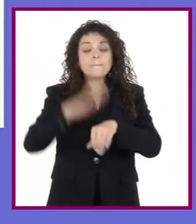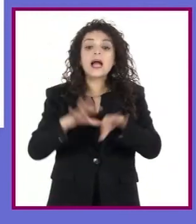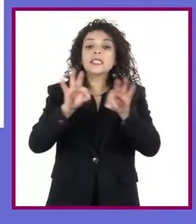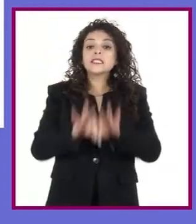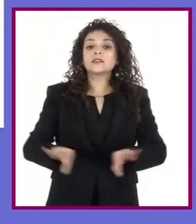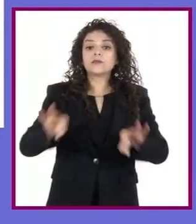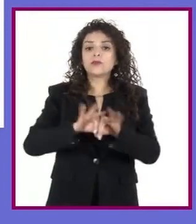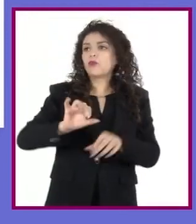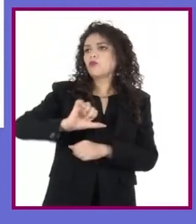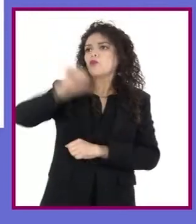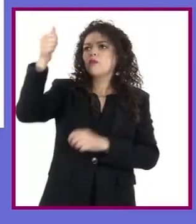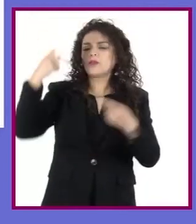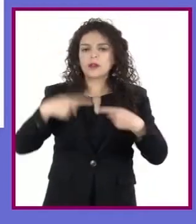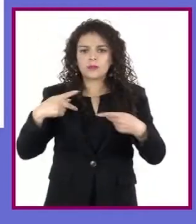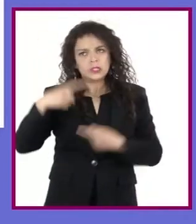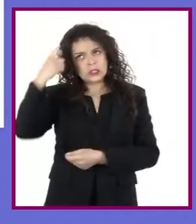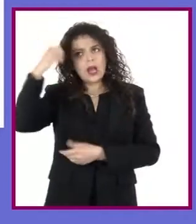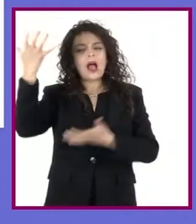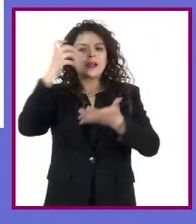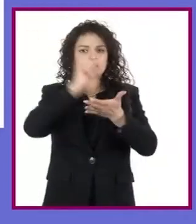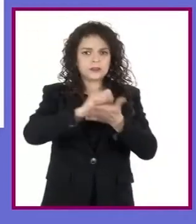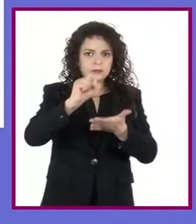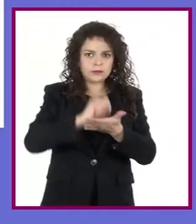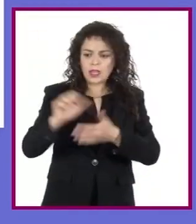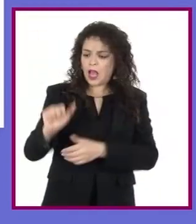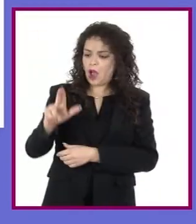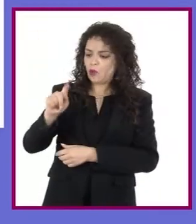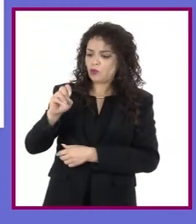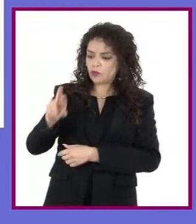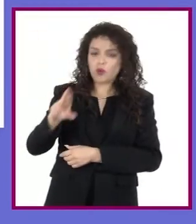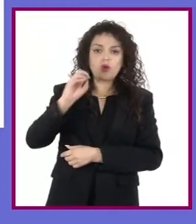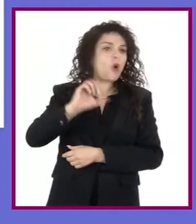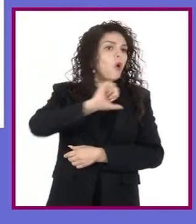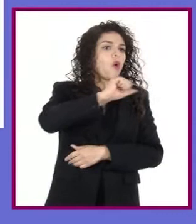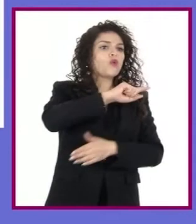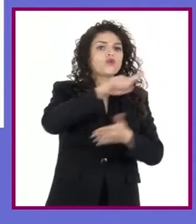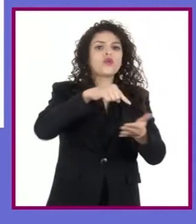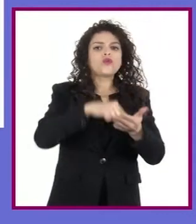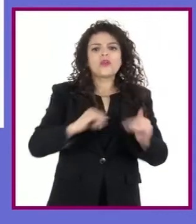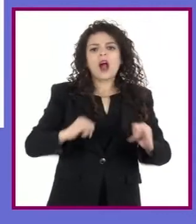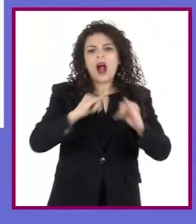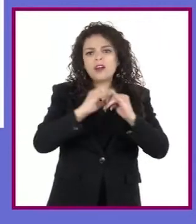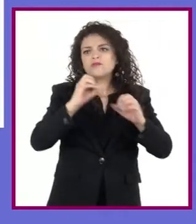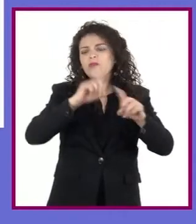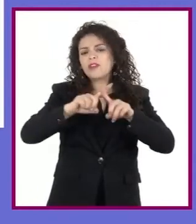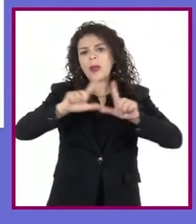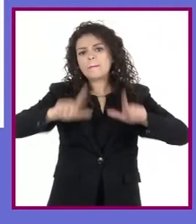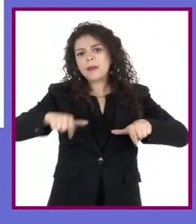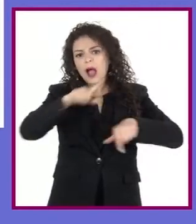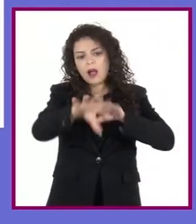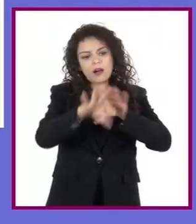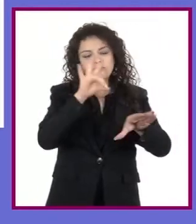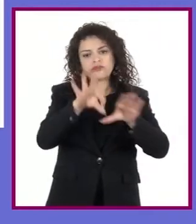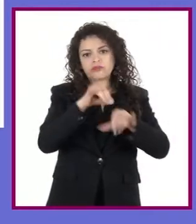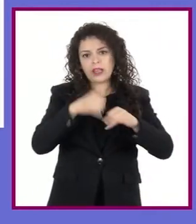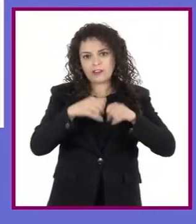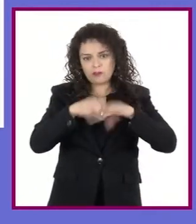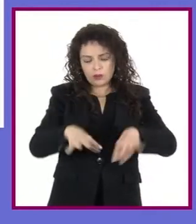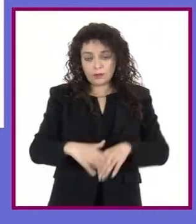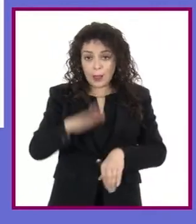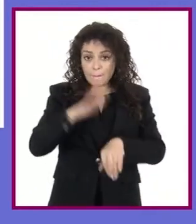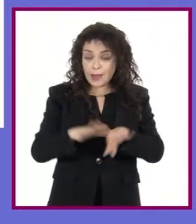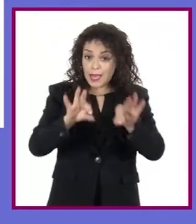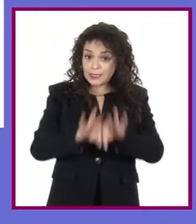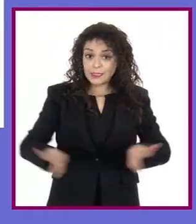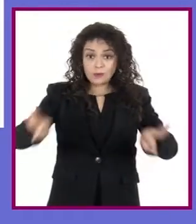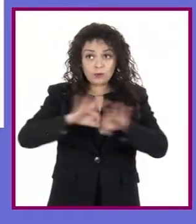alguien más, ya sea de otros autores o de diversas fuentes. Obviamente, las ideas más importantes se seleccionarán